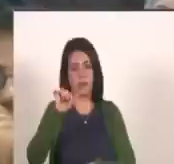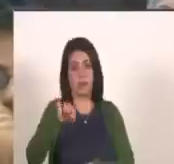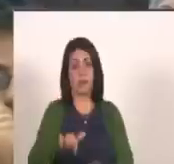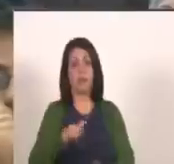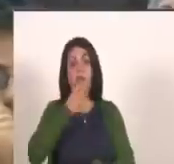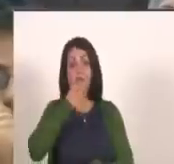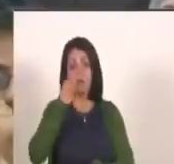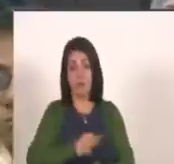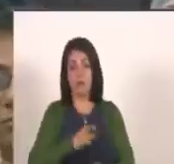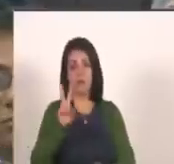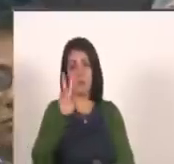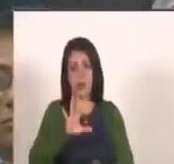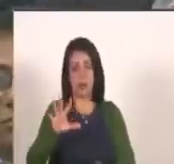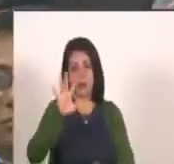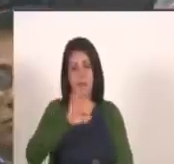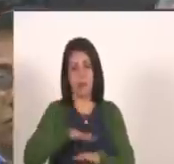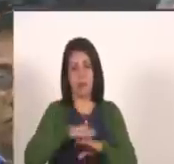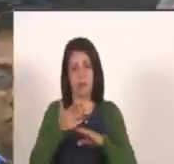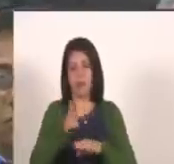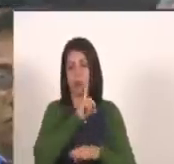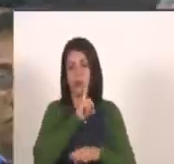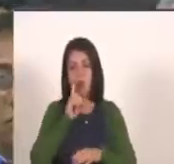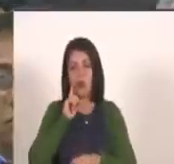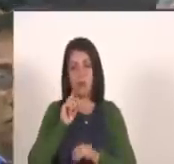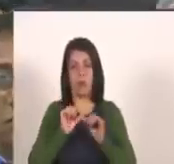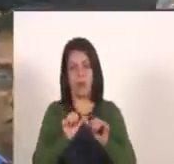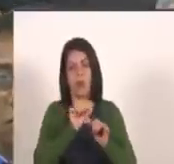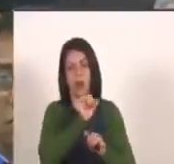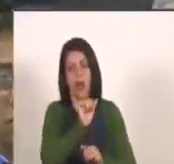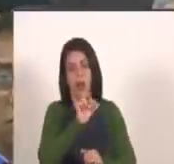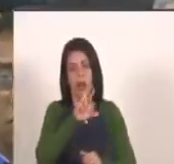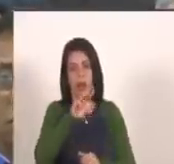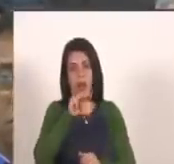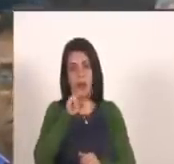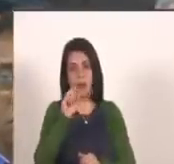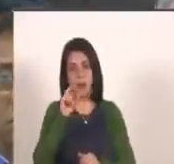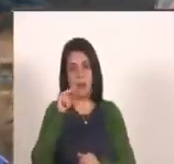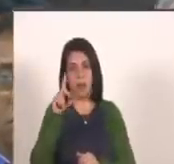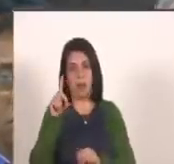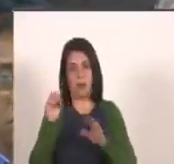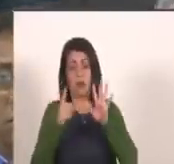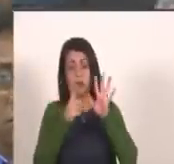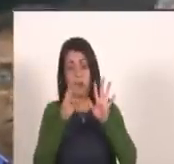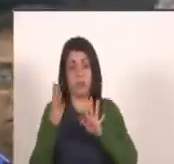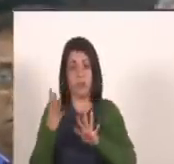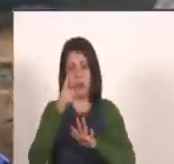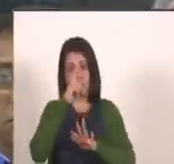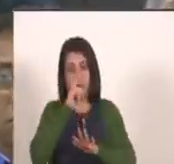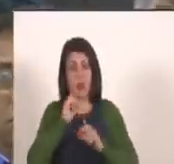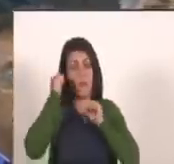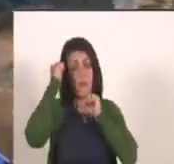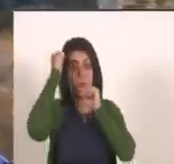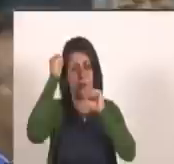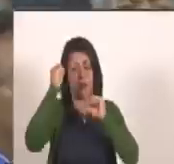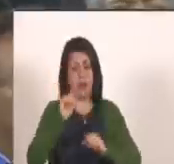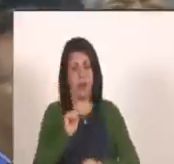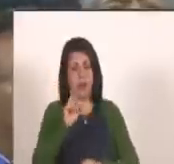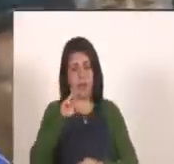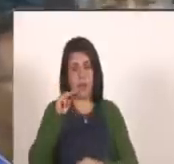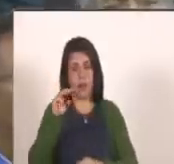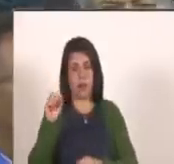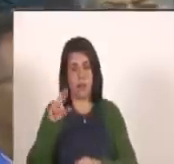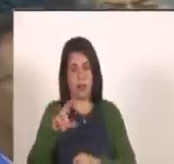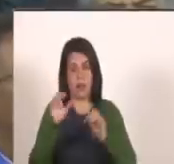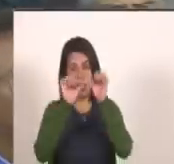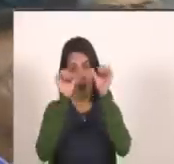Lo afirmativo venezolano está en el nombre de Armando Reverón. A 69 años decimos, viva Armando Reverón y que vivan